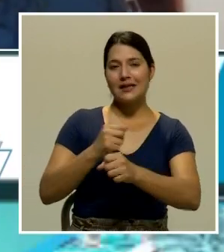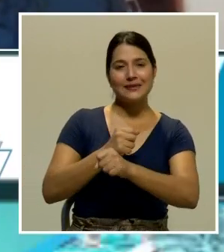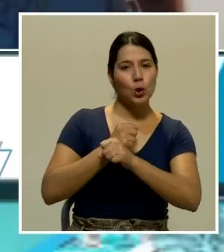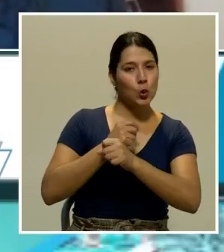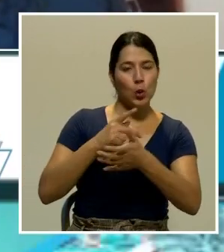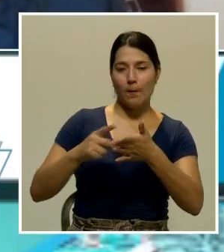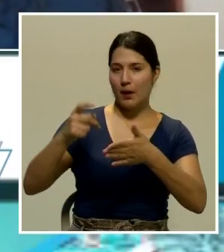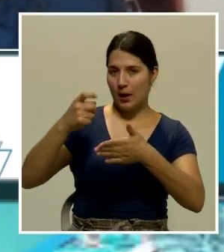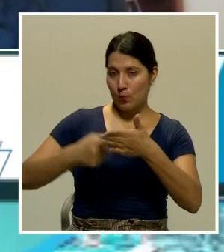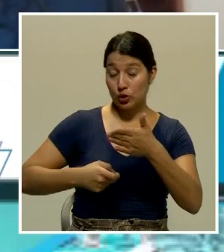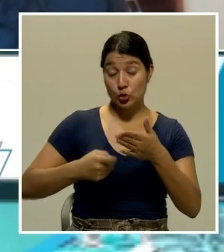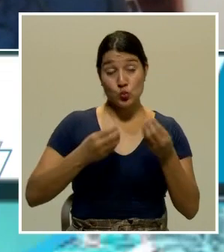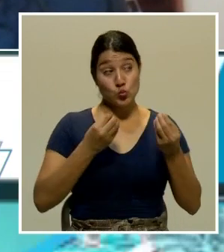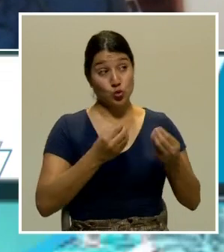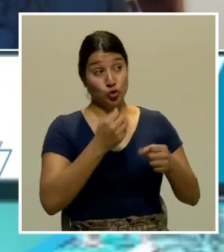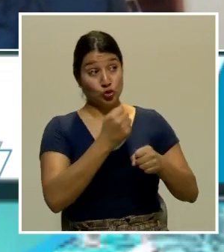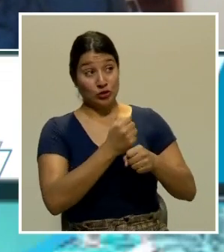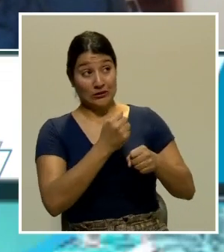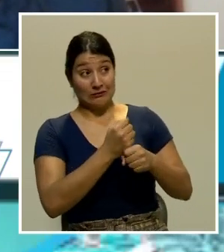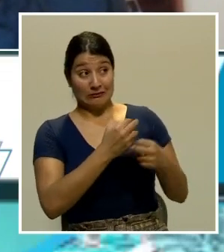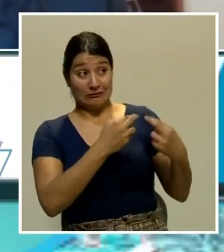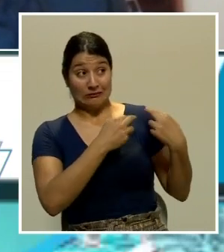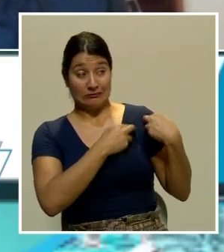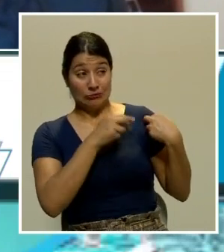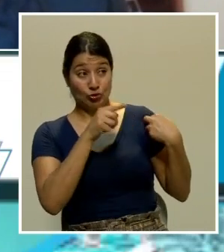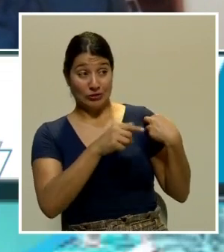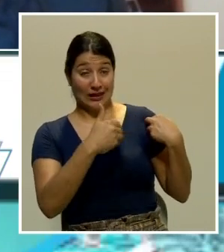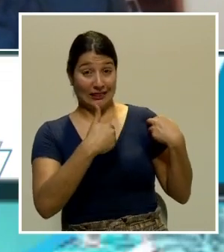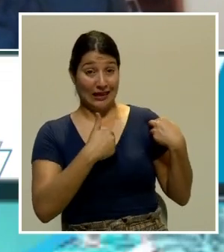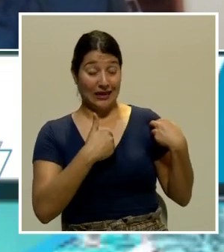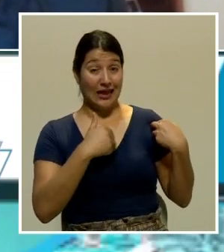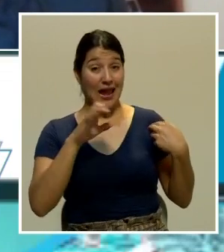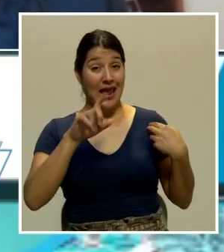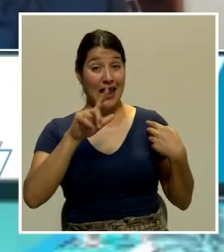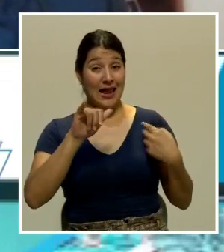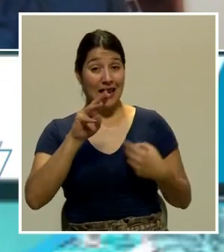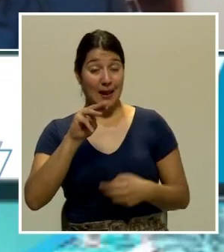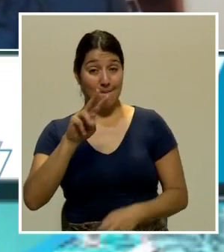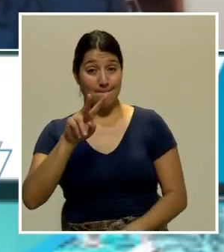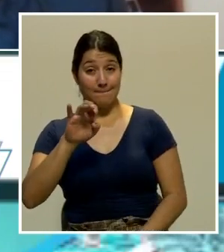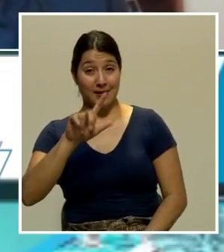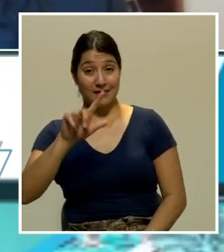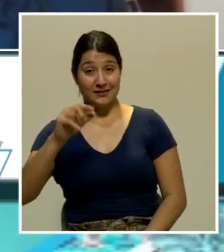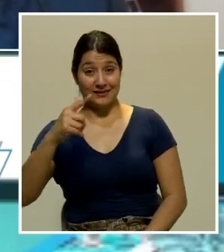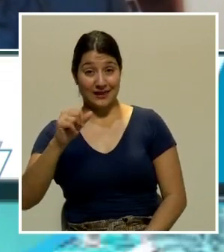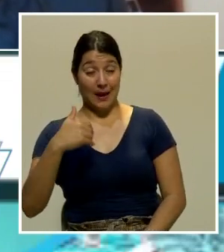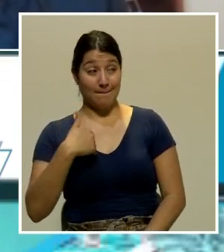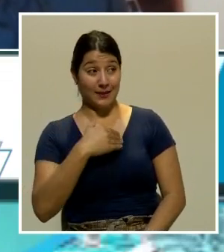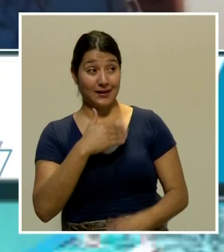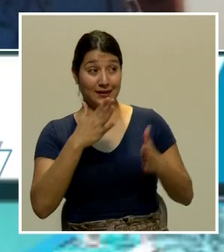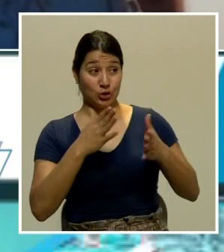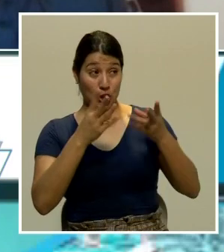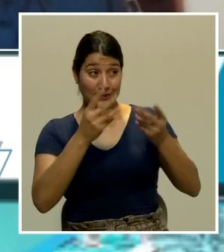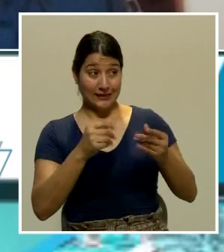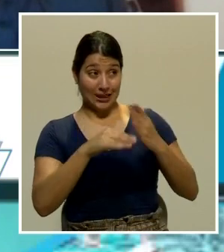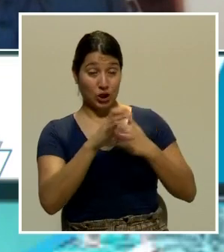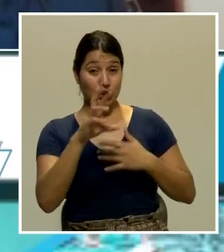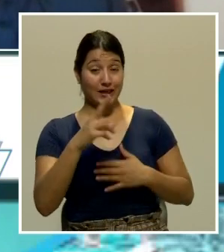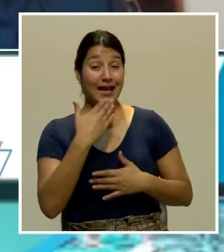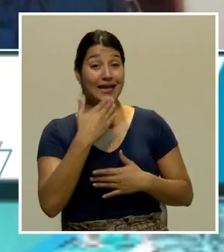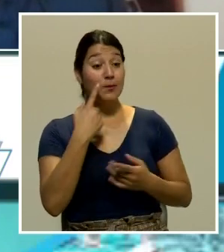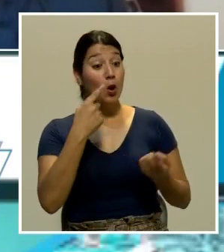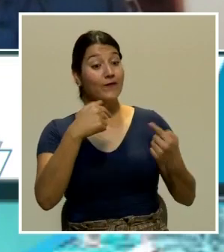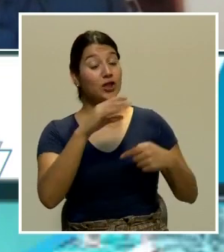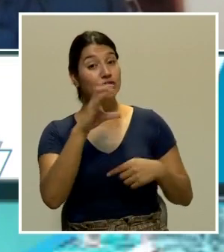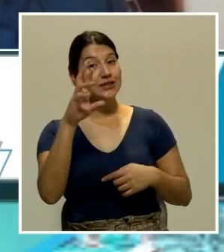enorme trabajo por hacer, don Elian Villegas, ministro de Hacienda de Costa Rica. Muchas gracias por estar en el set de